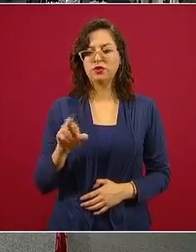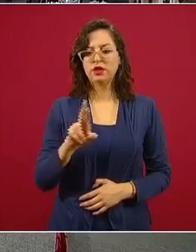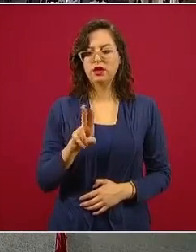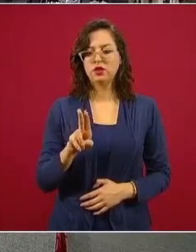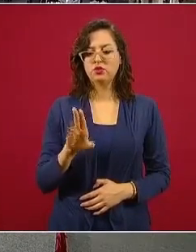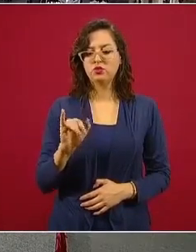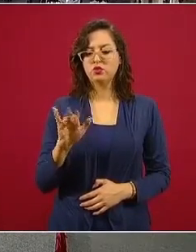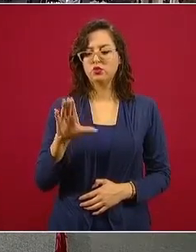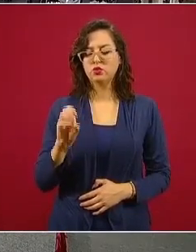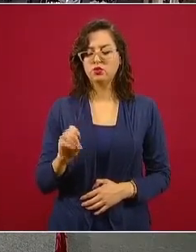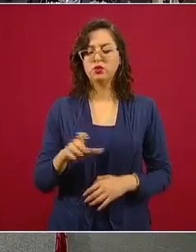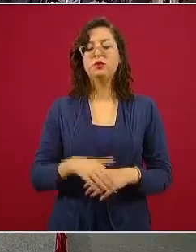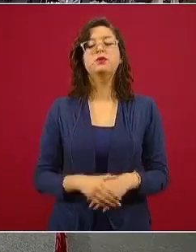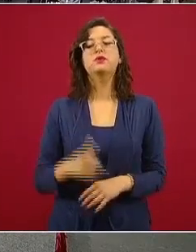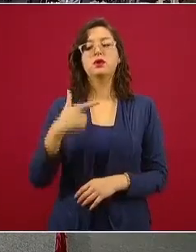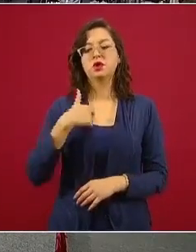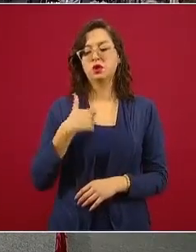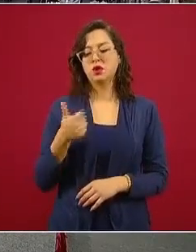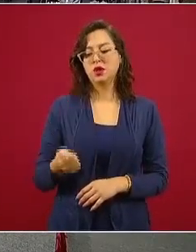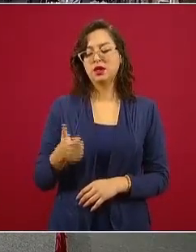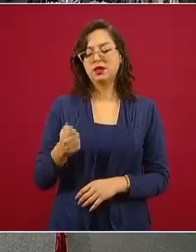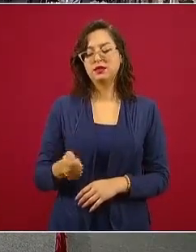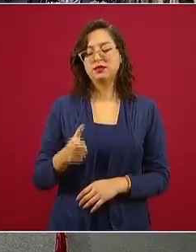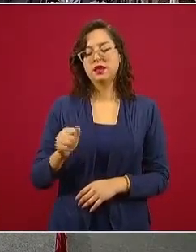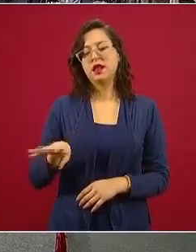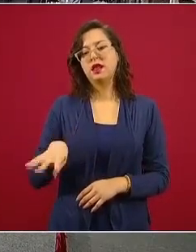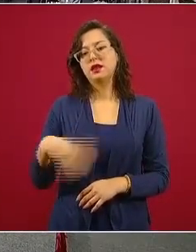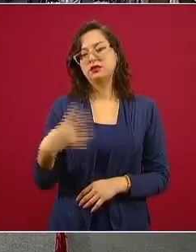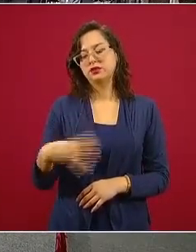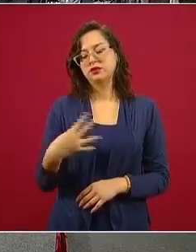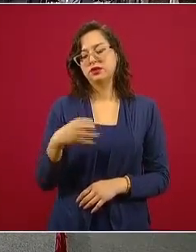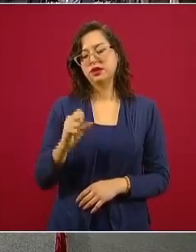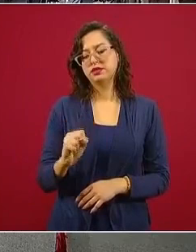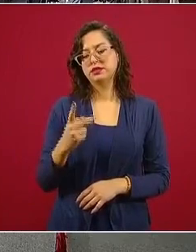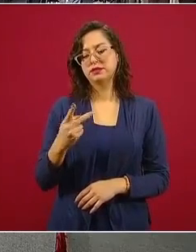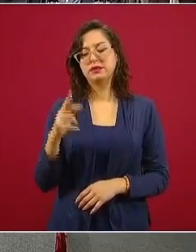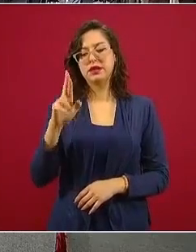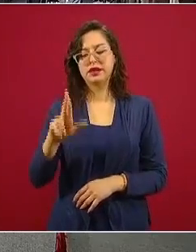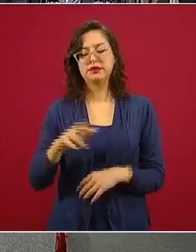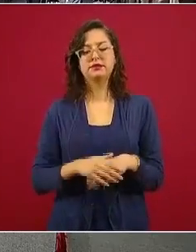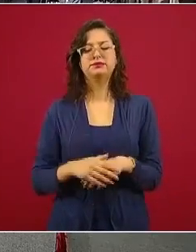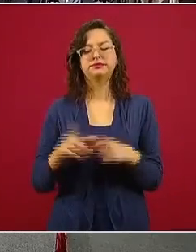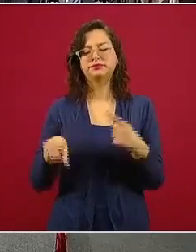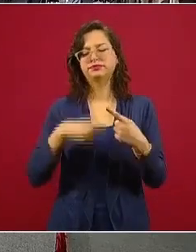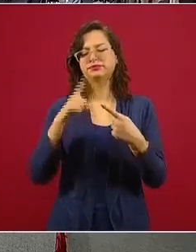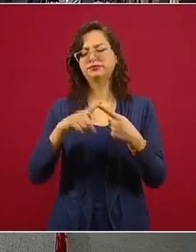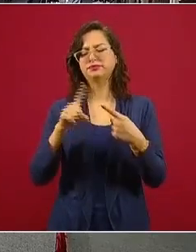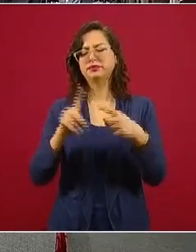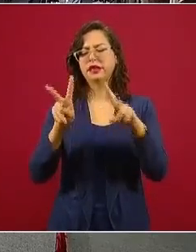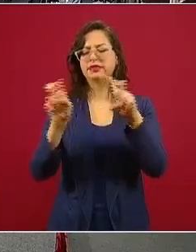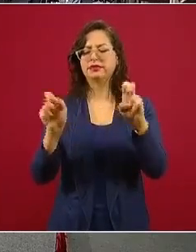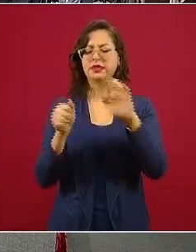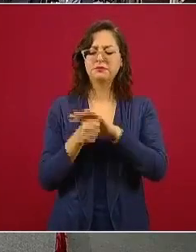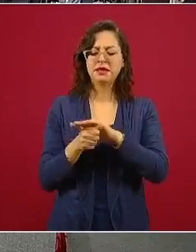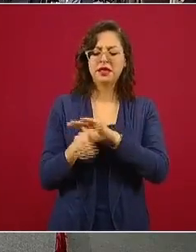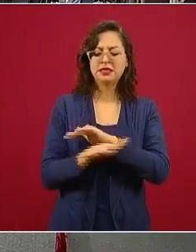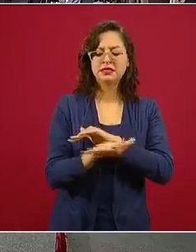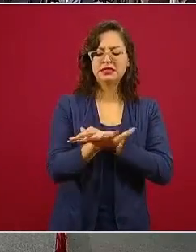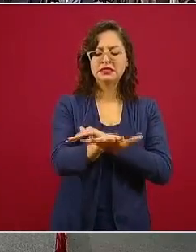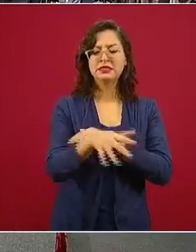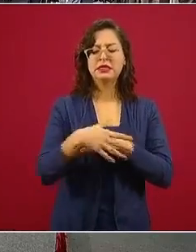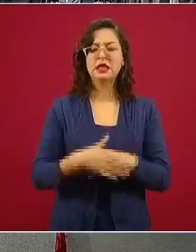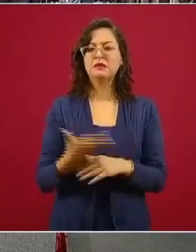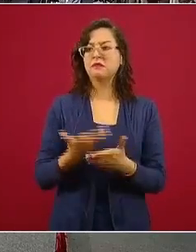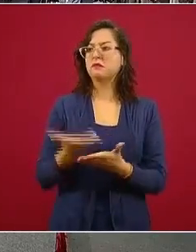Gracias, buenos días. De Canal 14 del SPR. Primero, sobre Ayotzinapa, ¿hasta dónde llegó la mentira